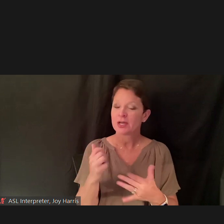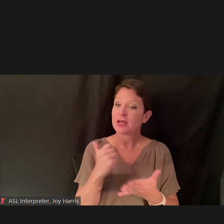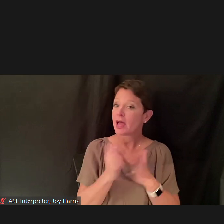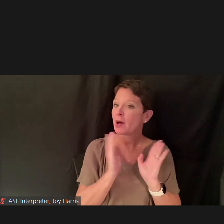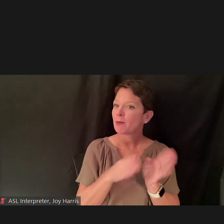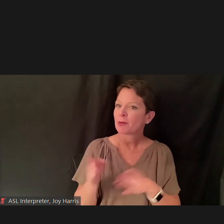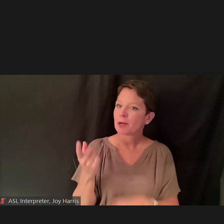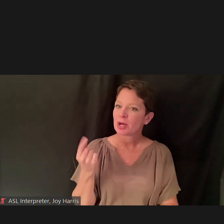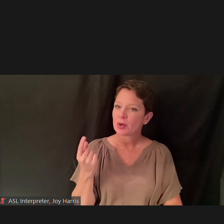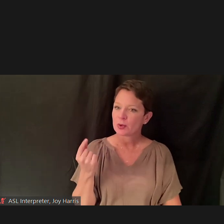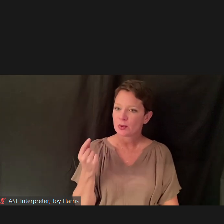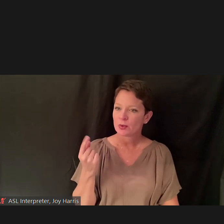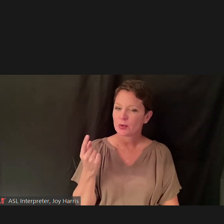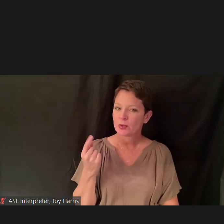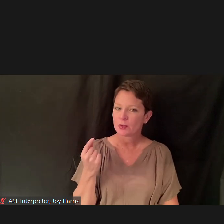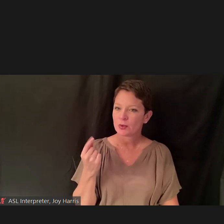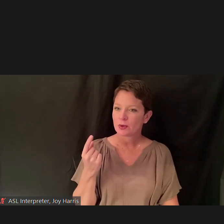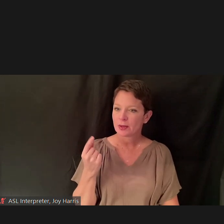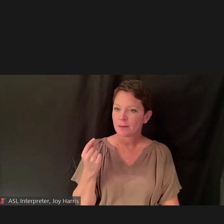libre.